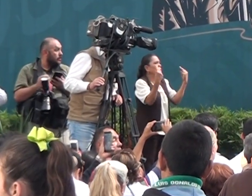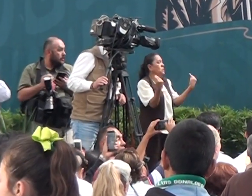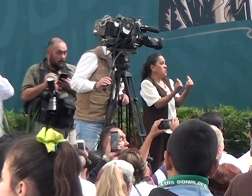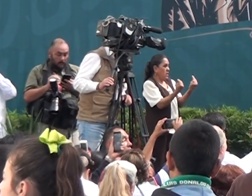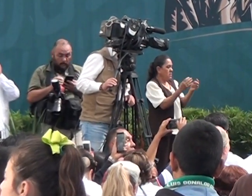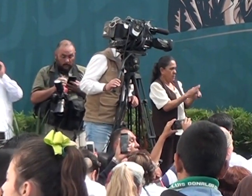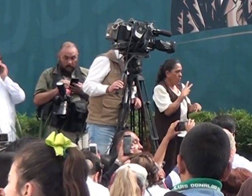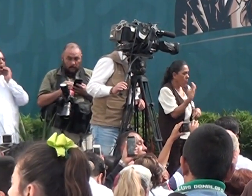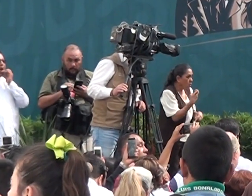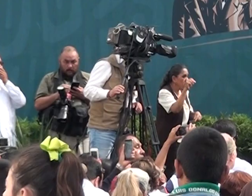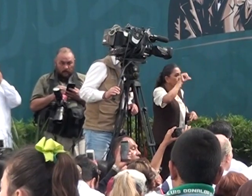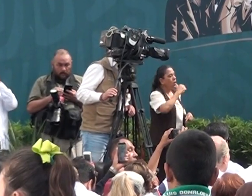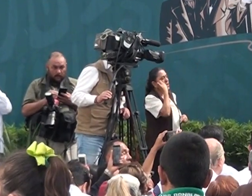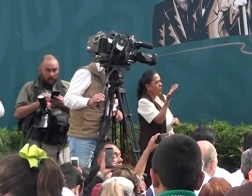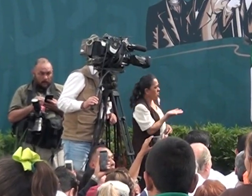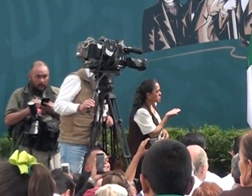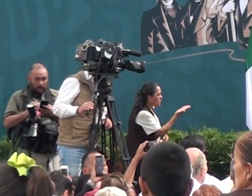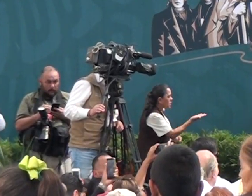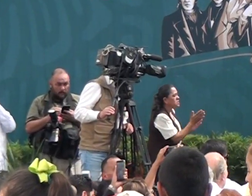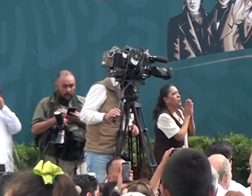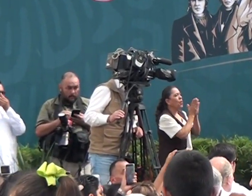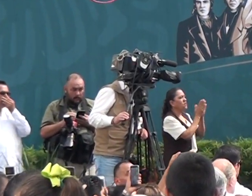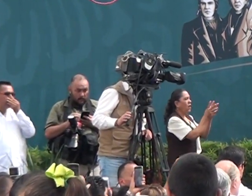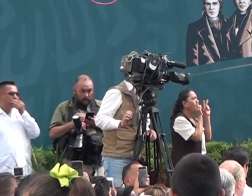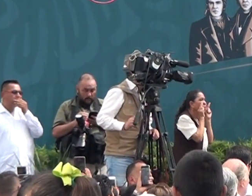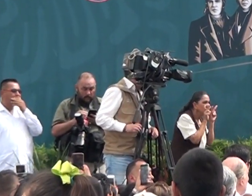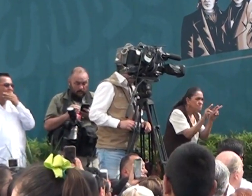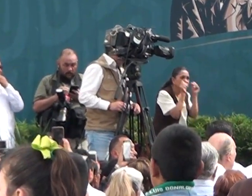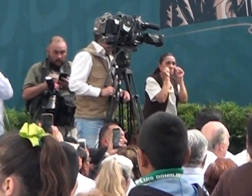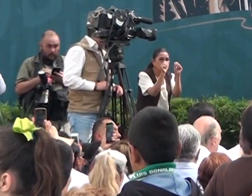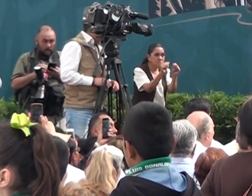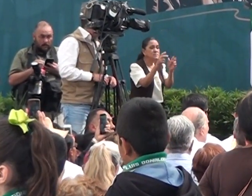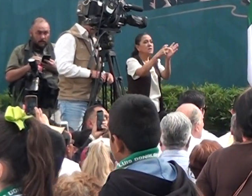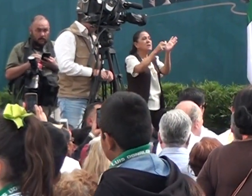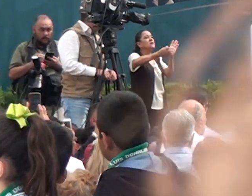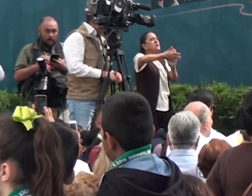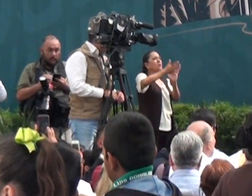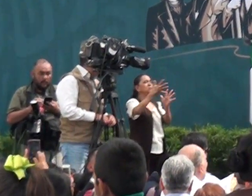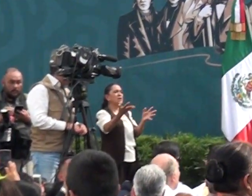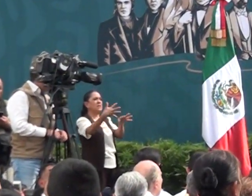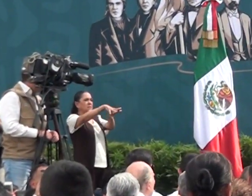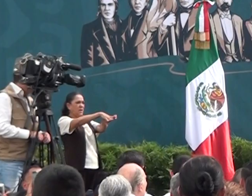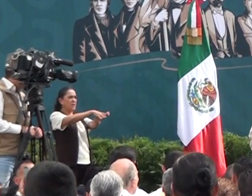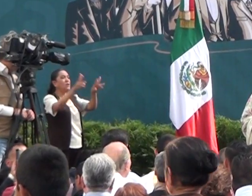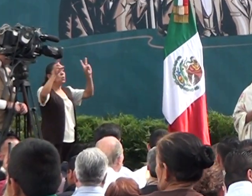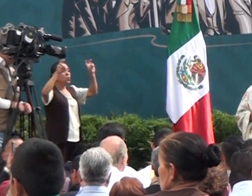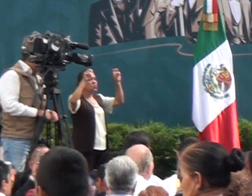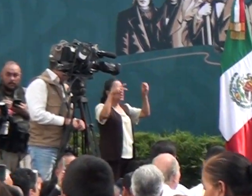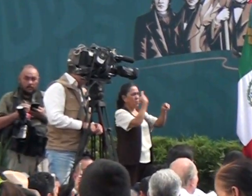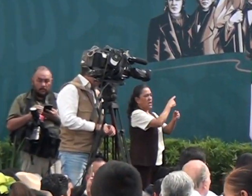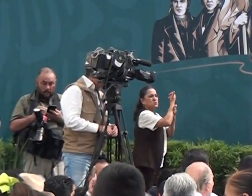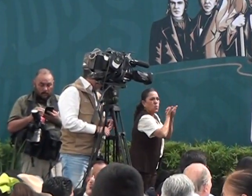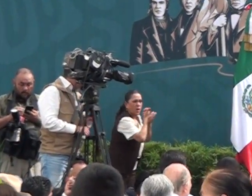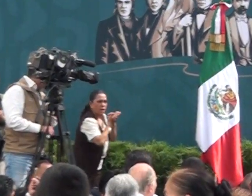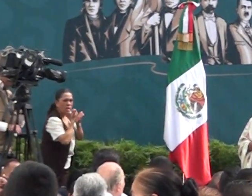Por eso, hoy le pedimos que no deje de mirar la reconstrucción integral como un tema que vaya inmerso en su agenda